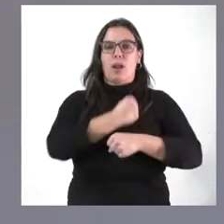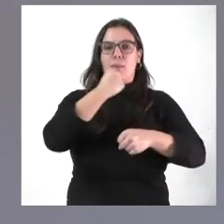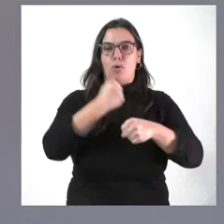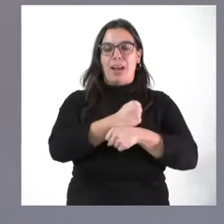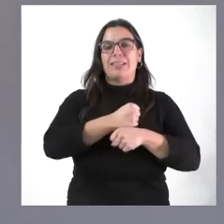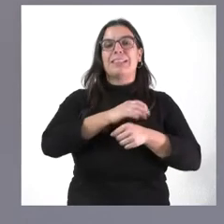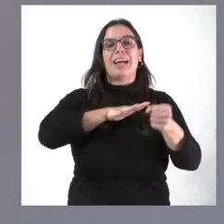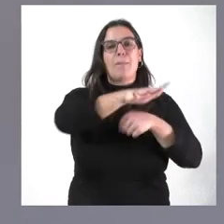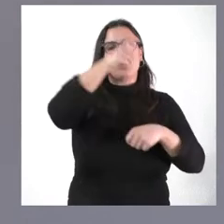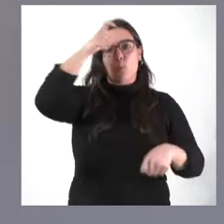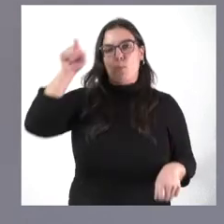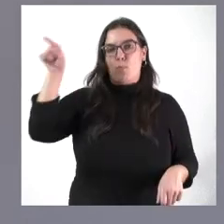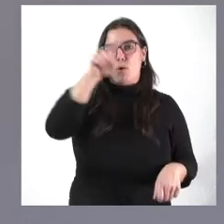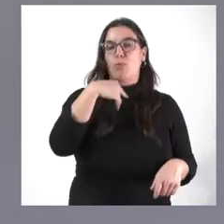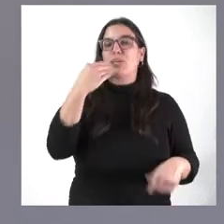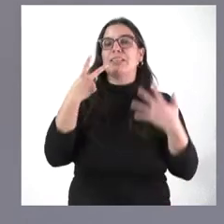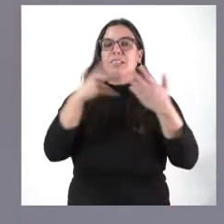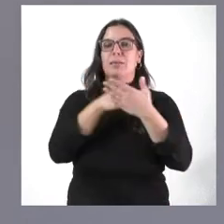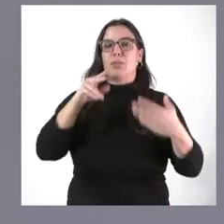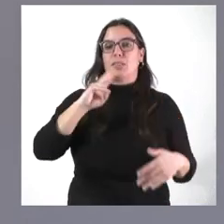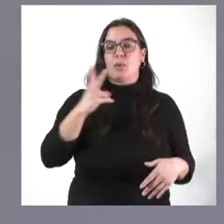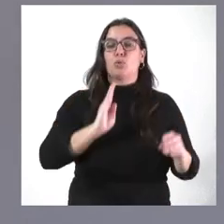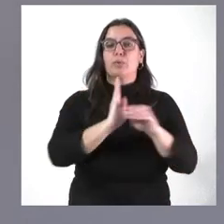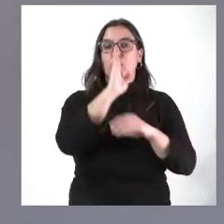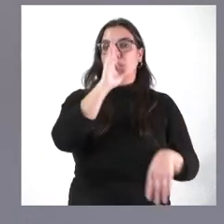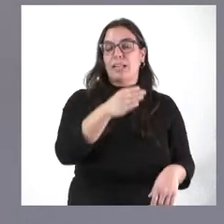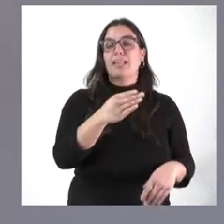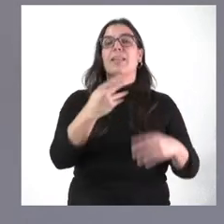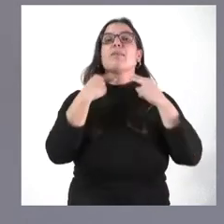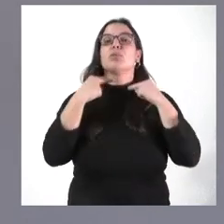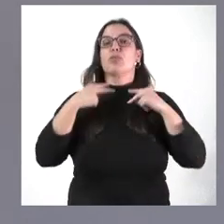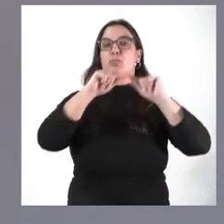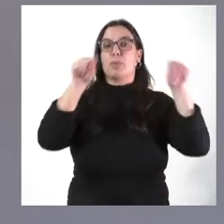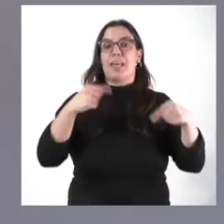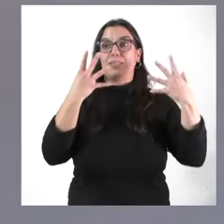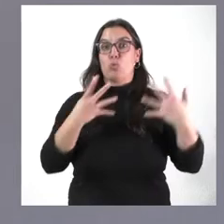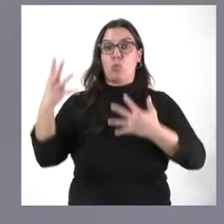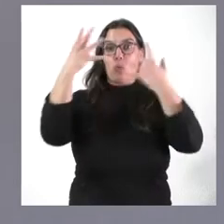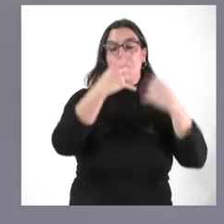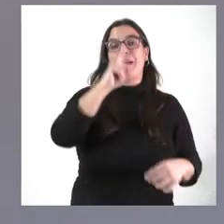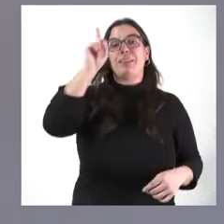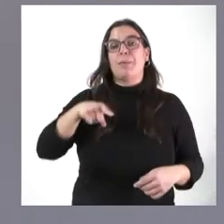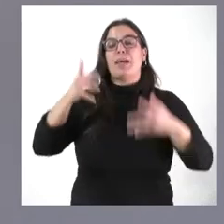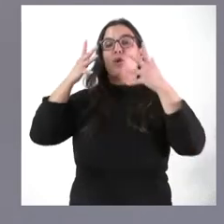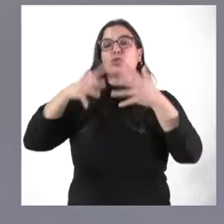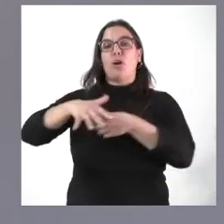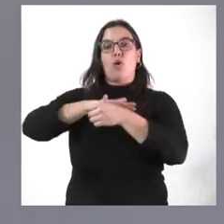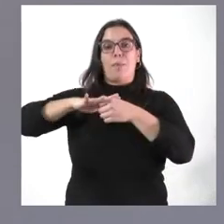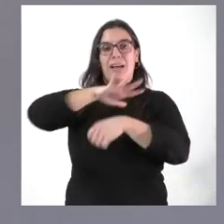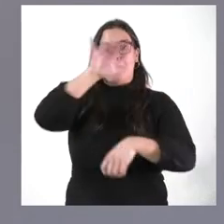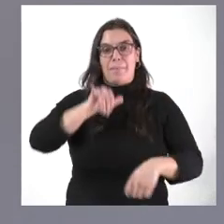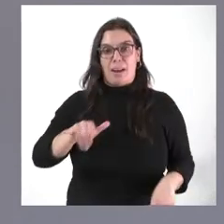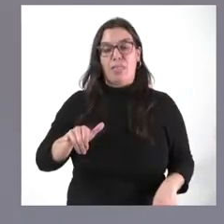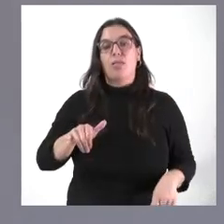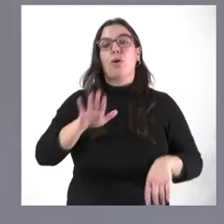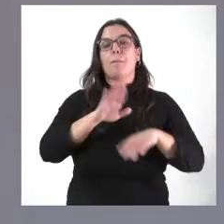Los Rurales casi siete millones de euros una subvención directa a las nueve diputaciones provinciales Además del Consejo comarcal del bierzo para la